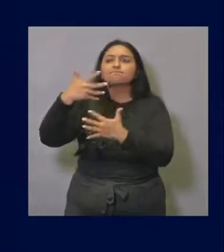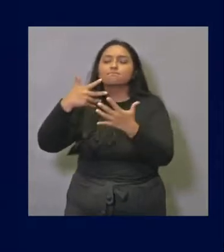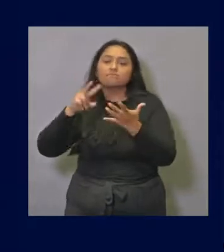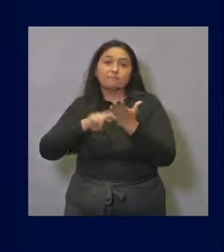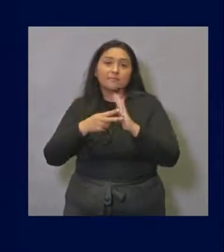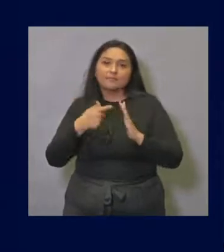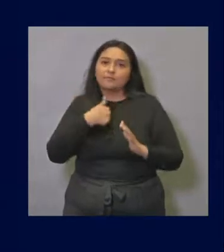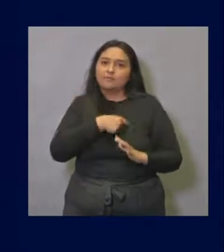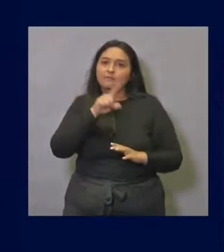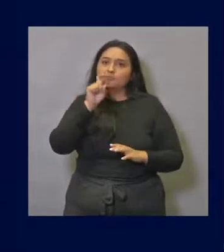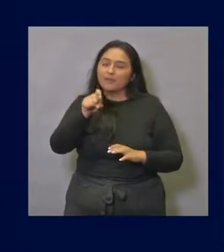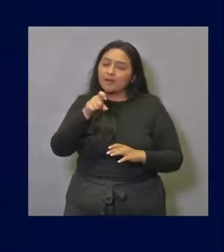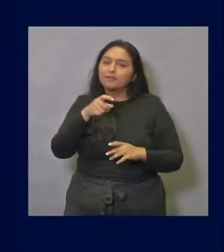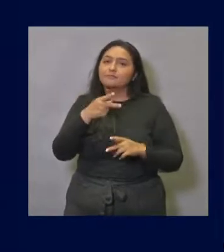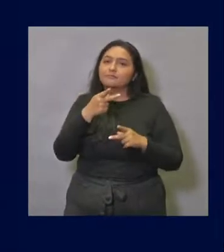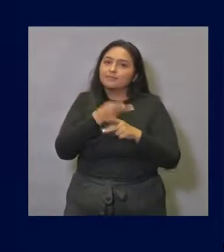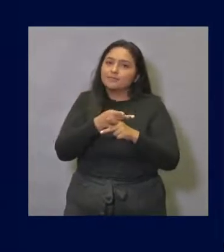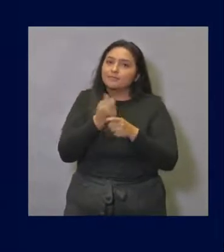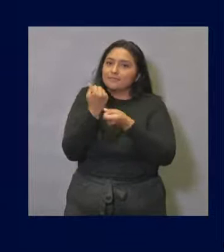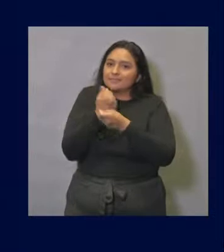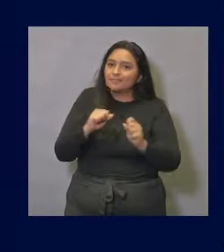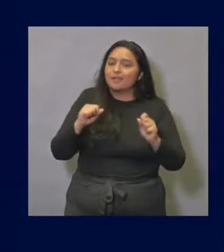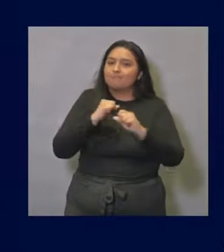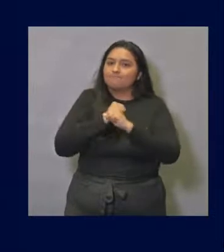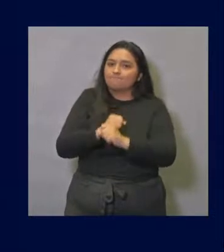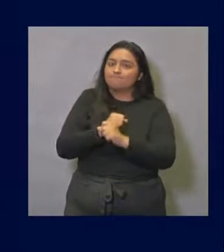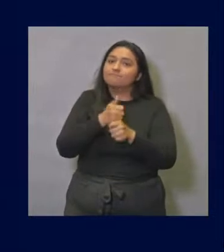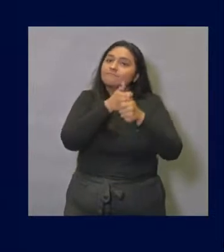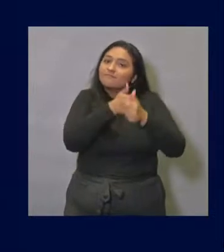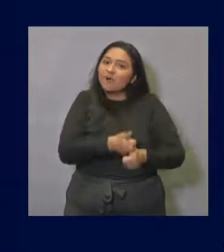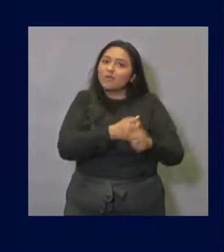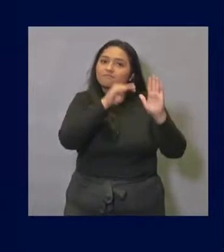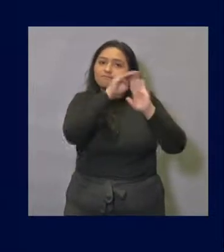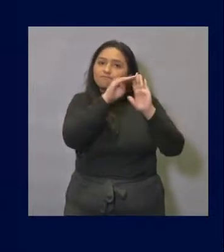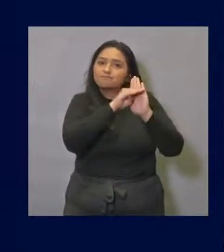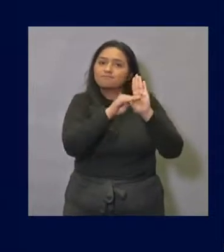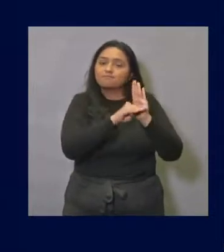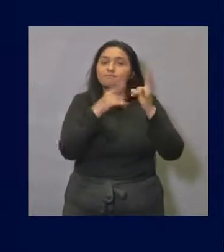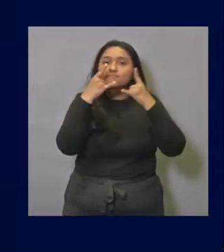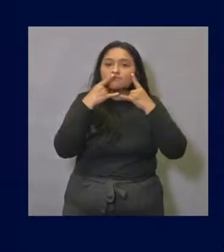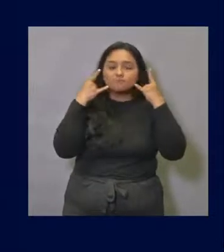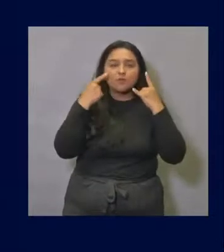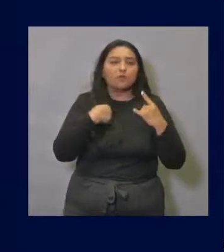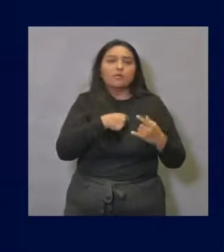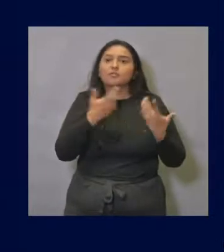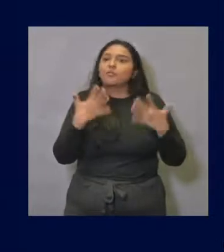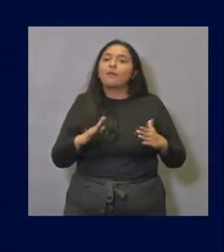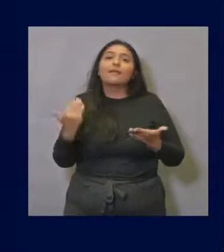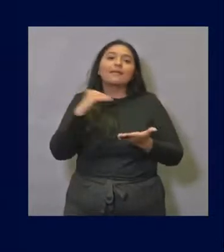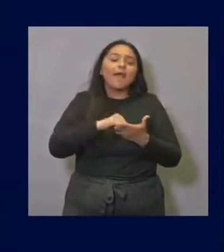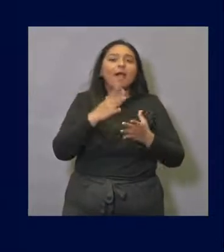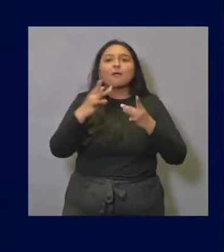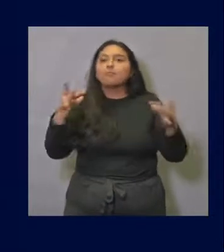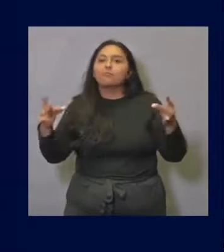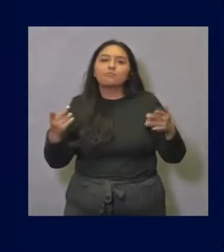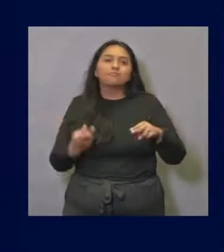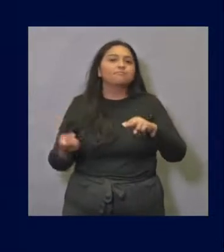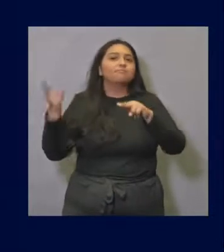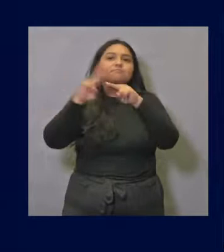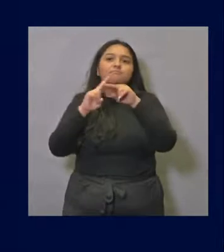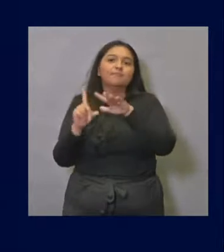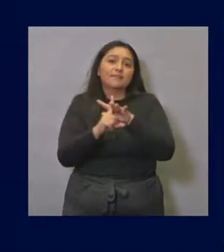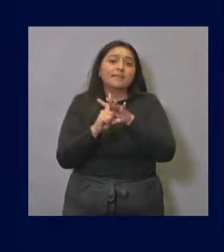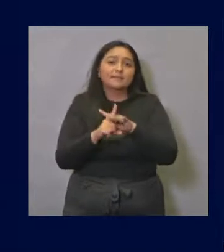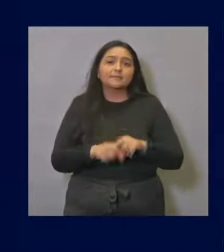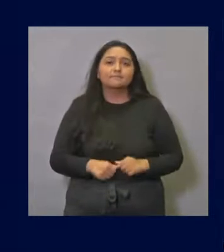asegurarnos de cumplir con las medidas de seguridad para que no veamos aumentos en casos. Next slide, please.